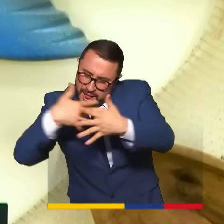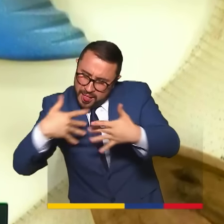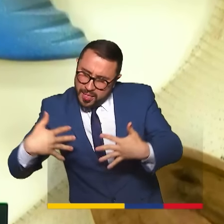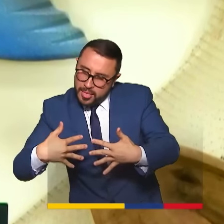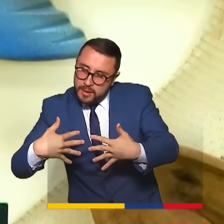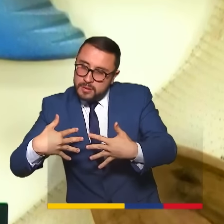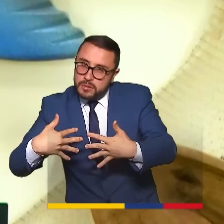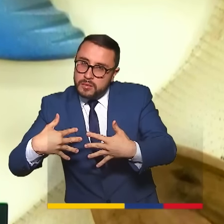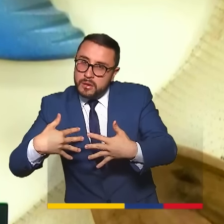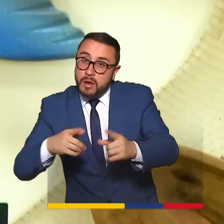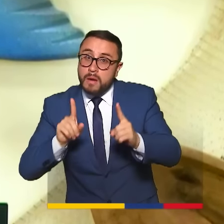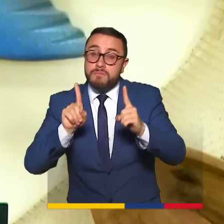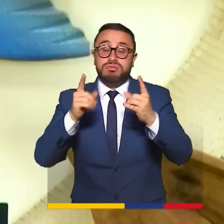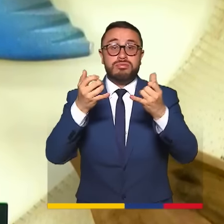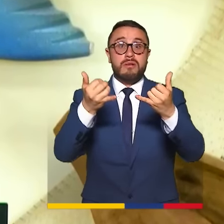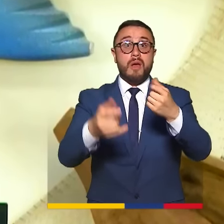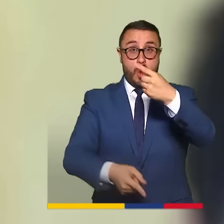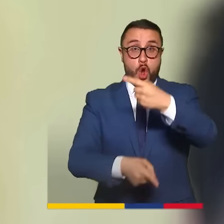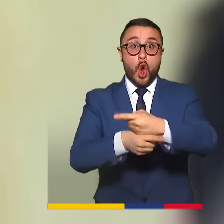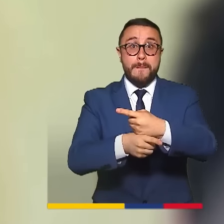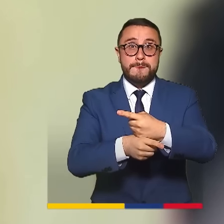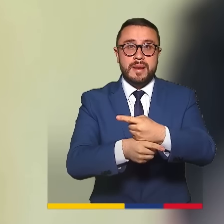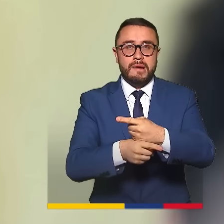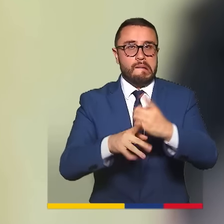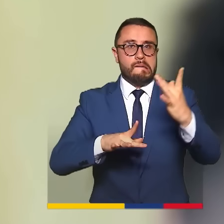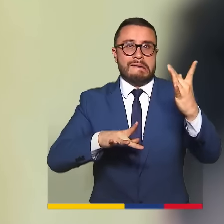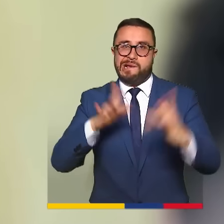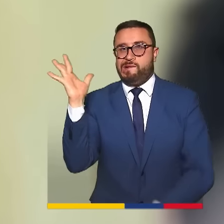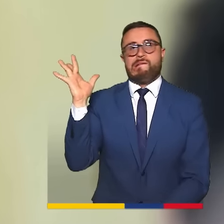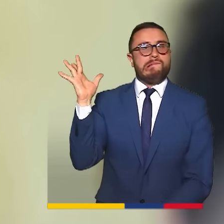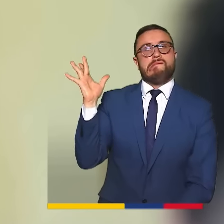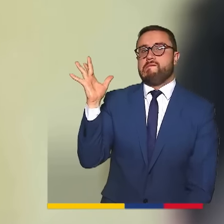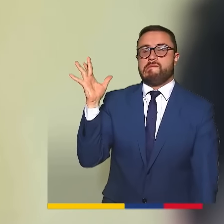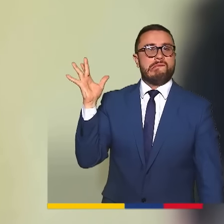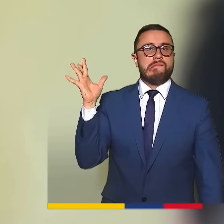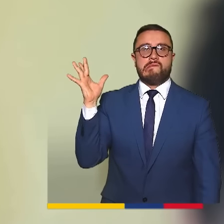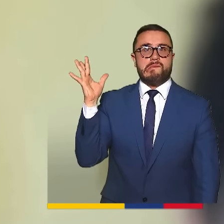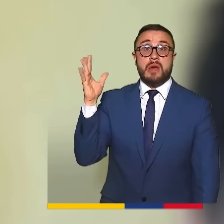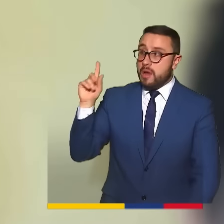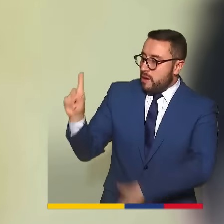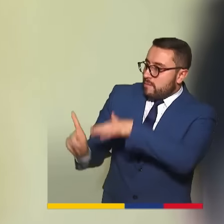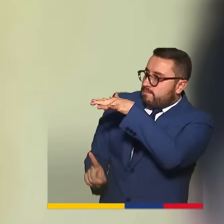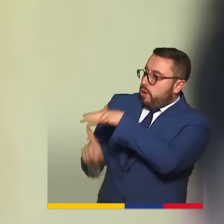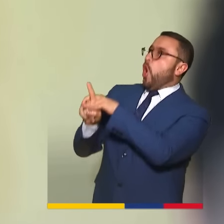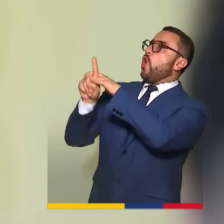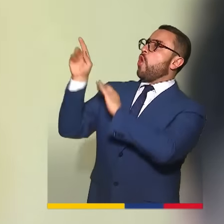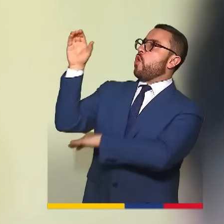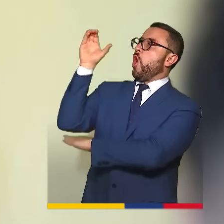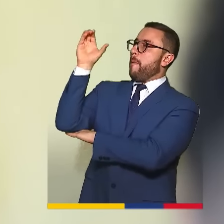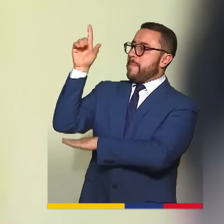Incumplimos la esencia misma de la República y la esencia misma de nuestro origen.